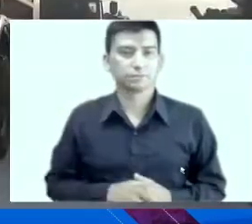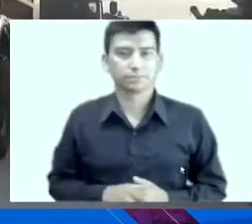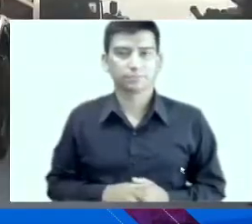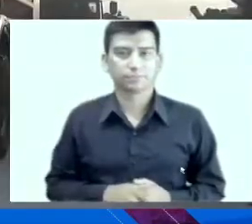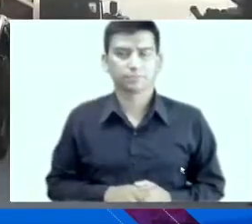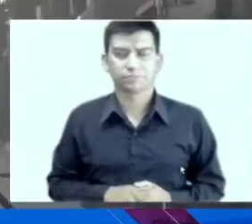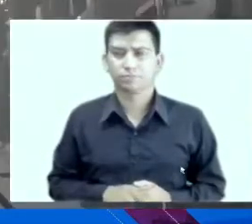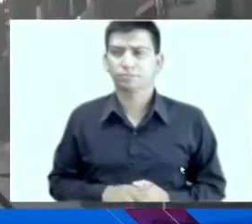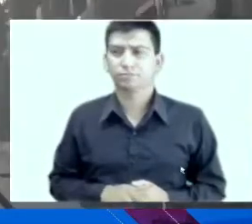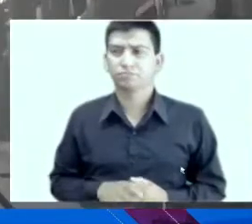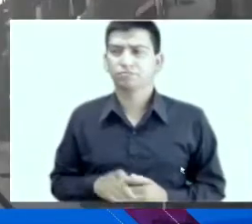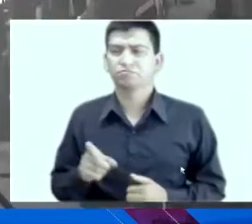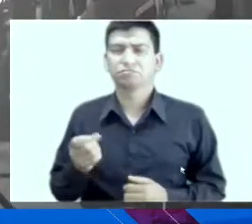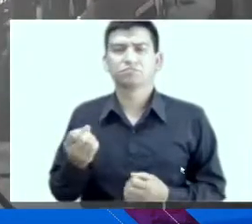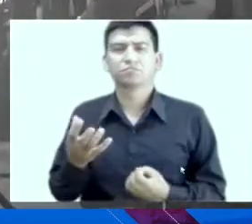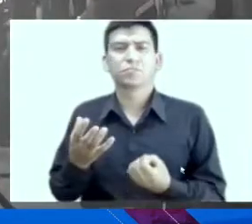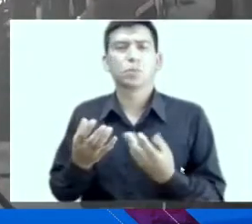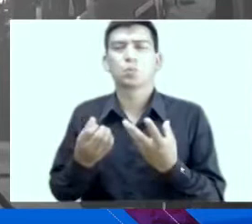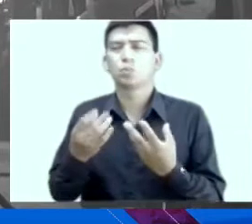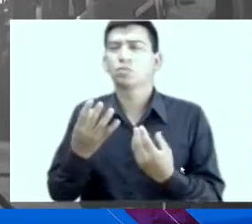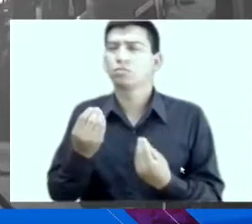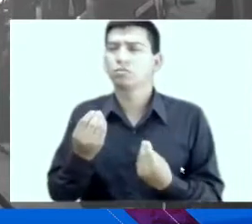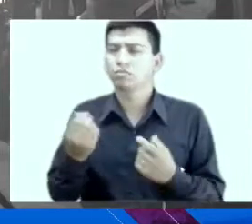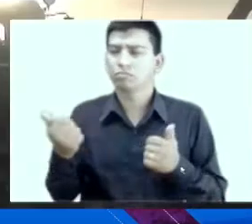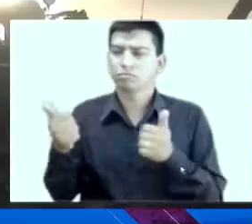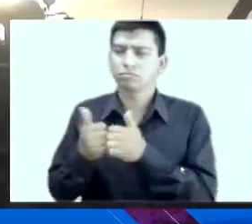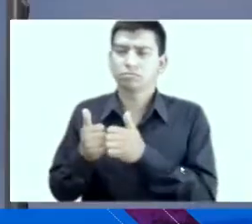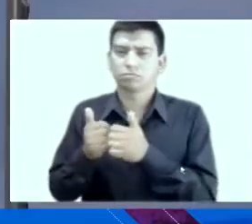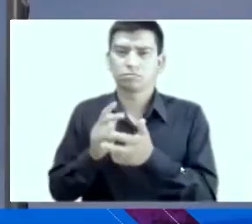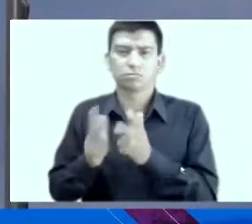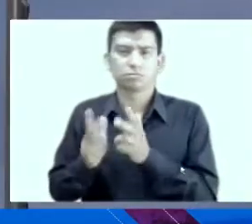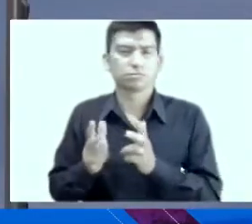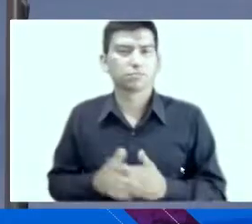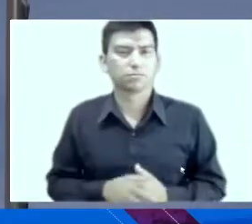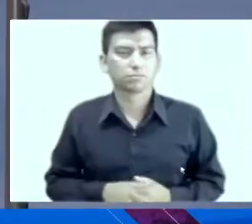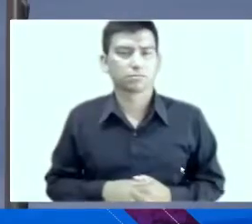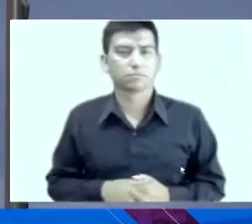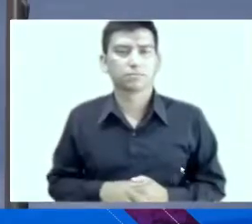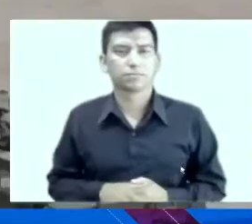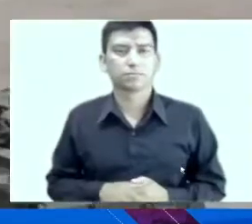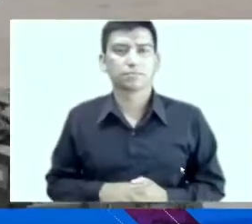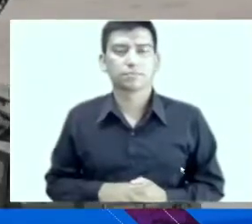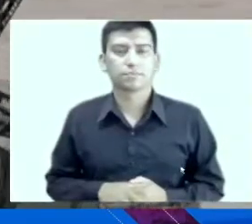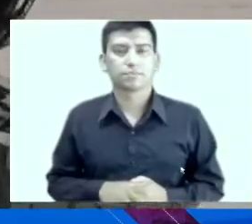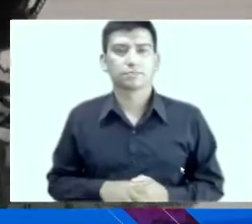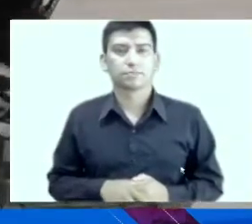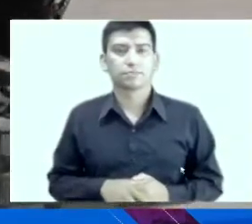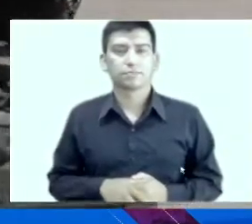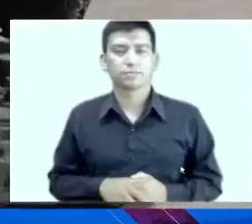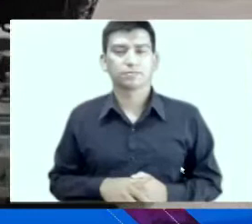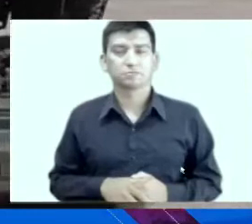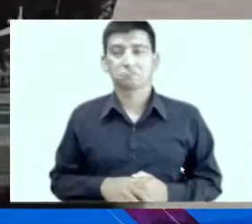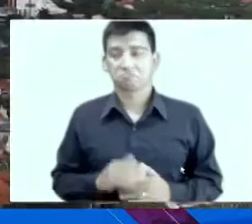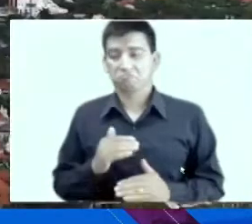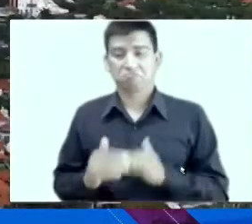sacar Blinken con esta conversación con Lavrov? O sea, algo que podamos destacar. En realidad no hubo ningún avance, porque lo